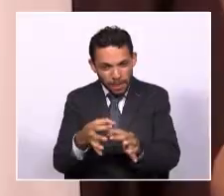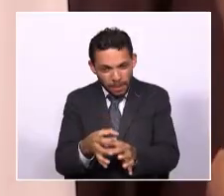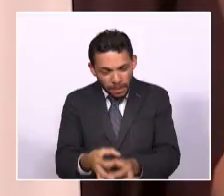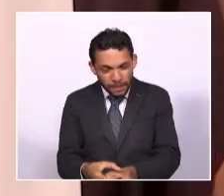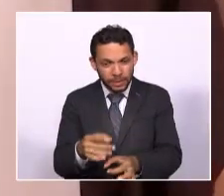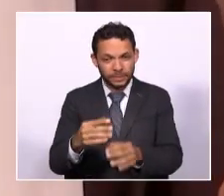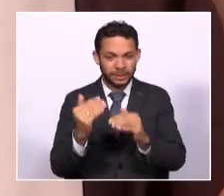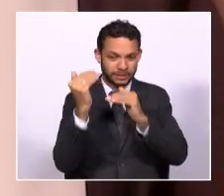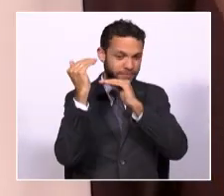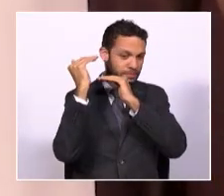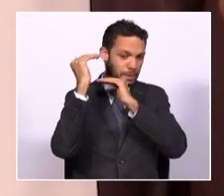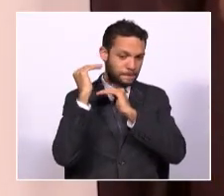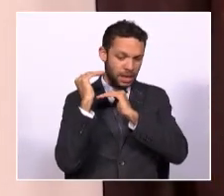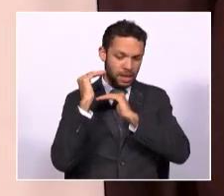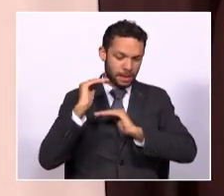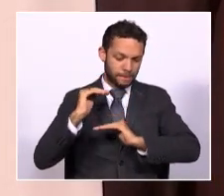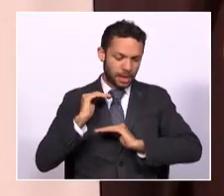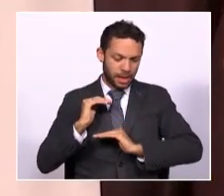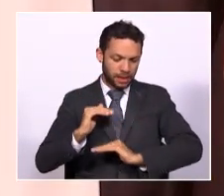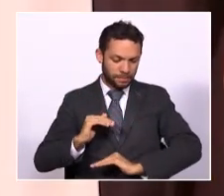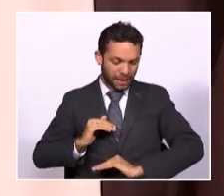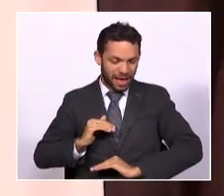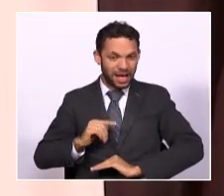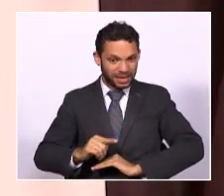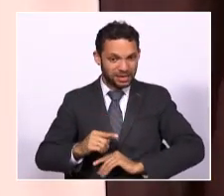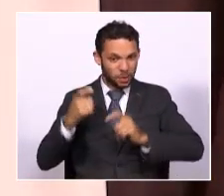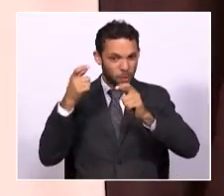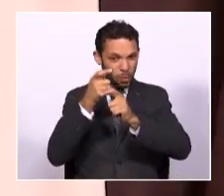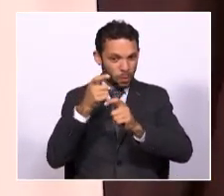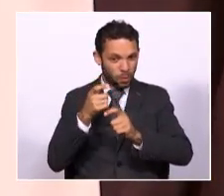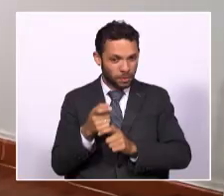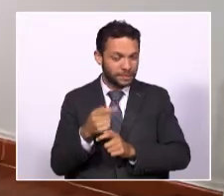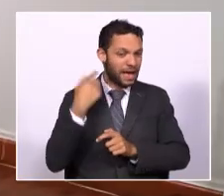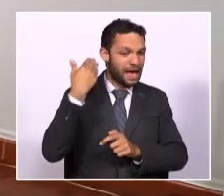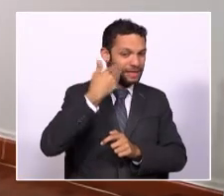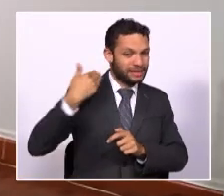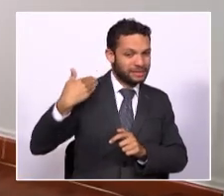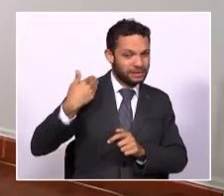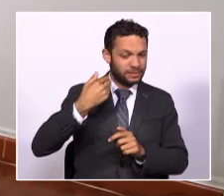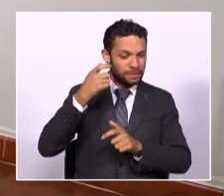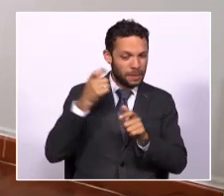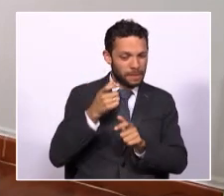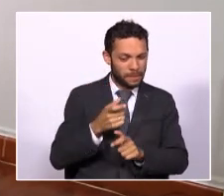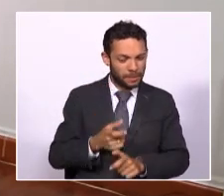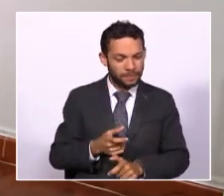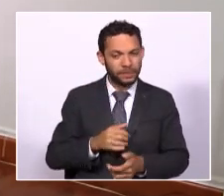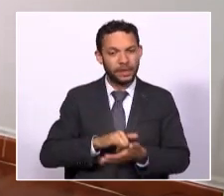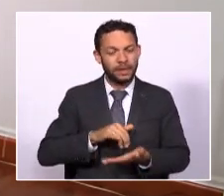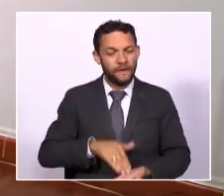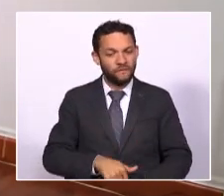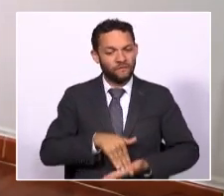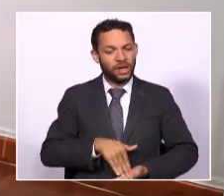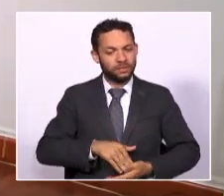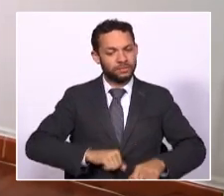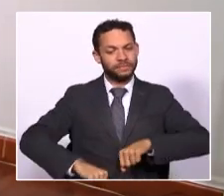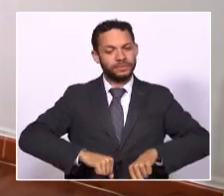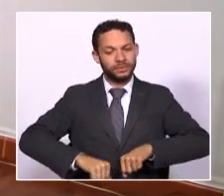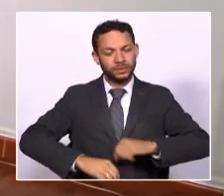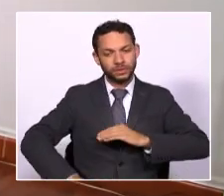vertebrales, laterales y central, y aquí encajan esos músculos para darle estabilidad a la columna. Cuando hay alguna condición